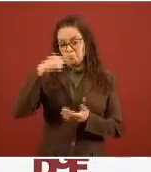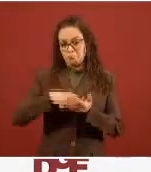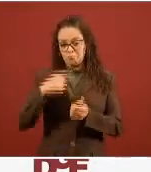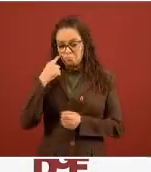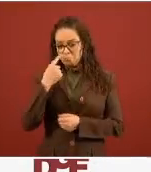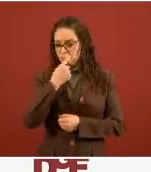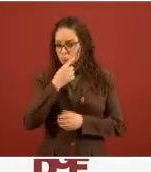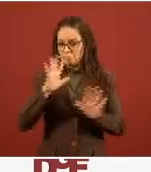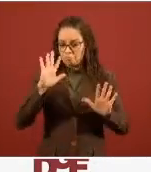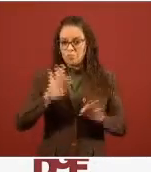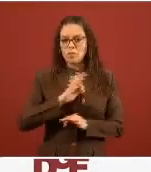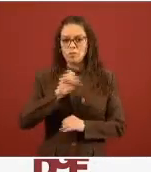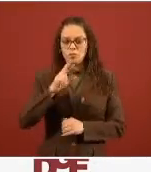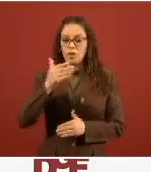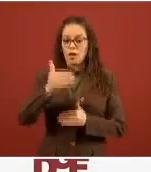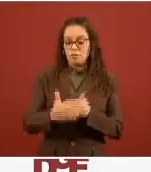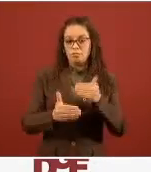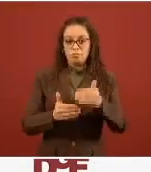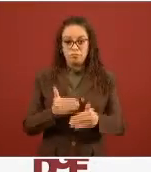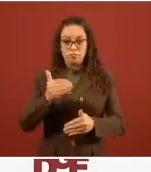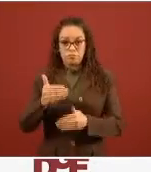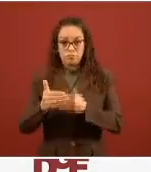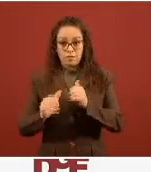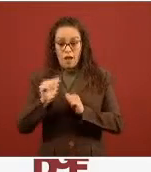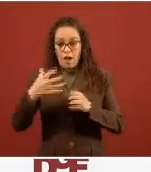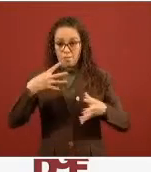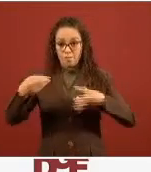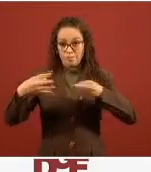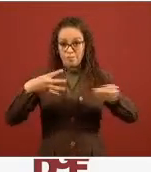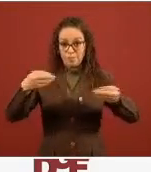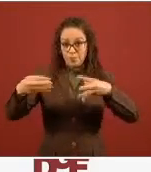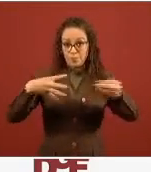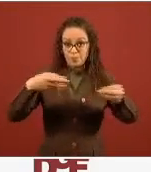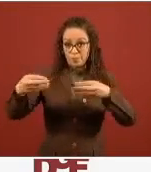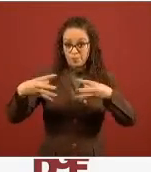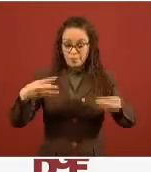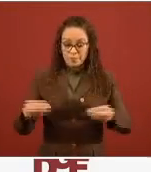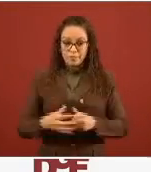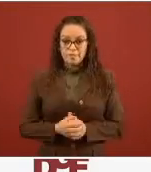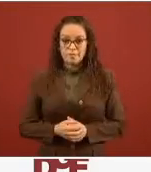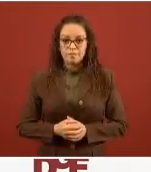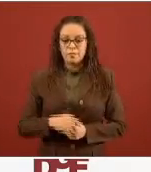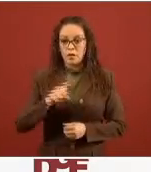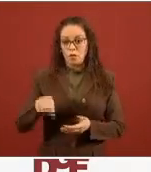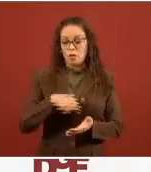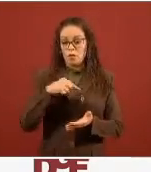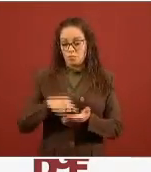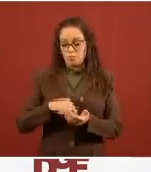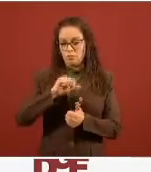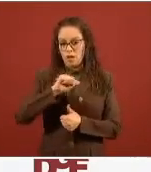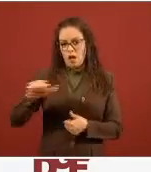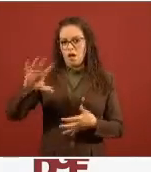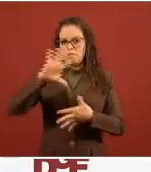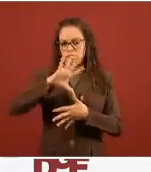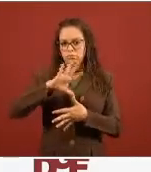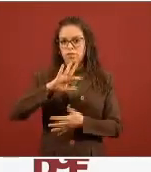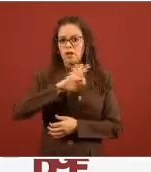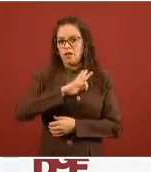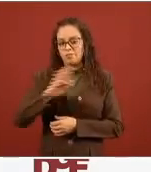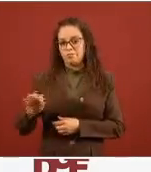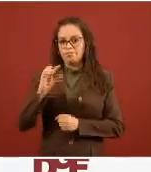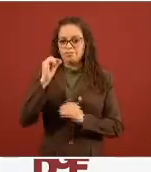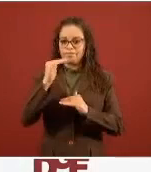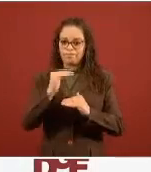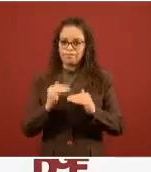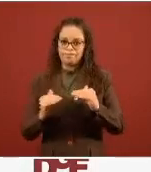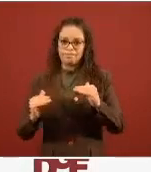vayamos viendo la evolución de la pandemia, en algún momento la región de las Américas tomará la